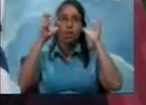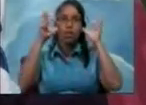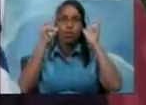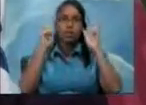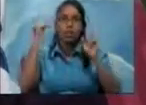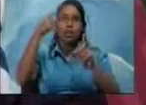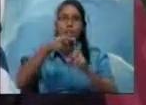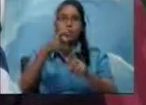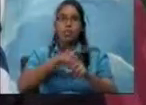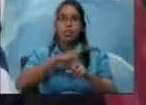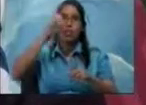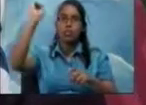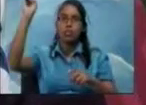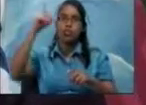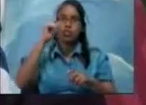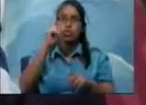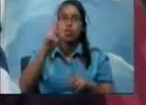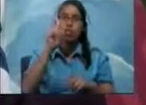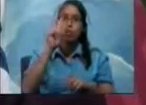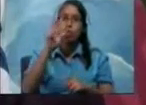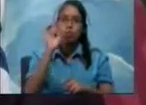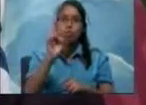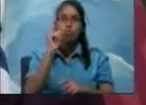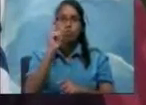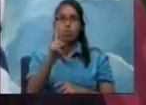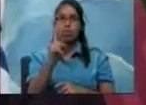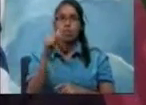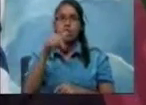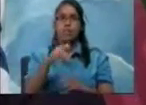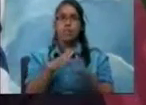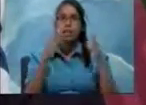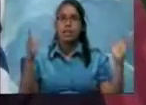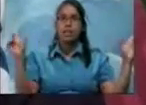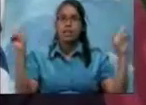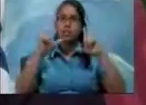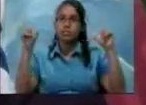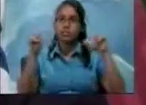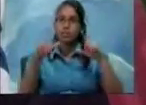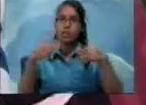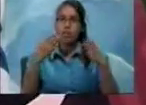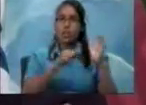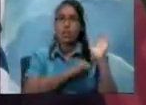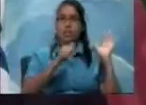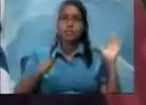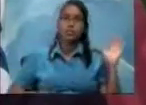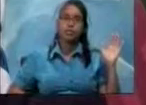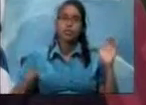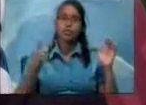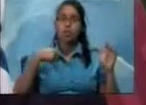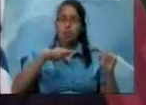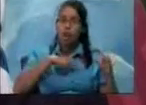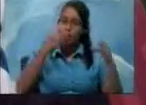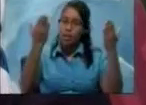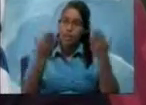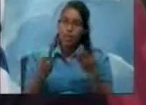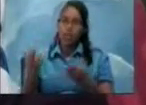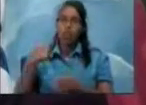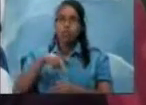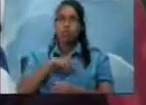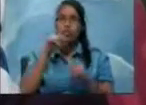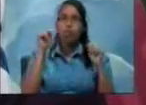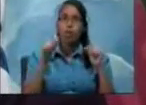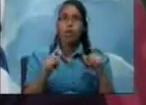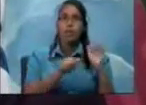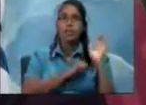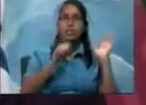través de luz 102.1 a través de esta gran televisora la cual el señor no ha regalado a nosotros hoy